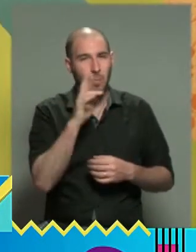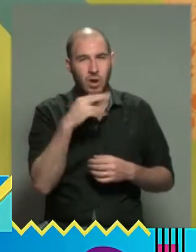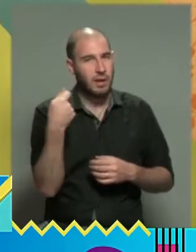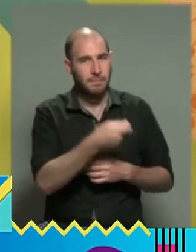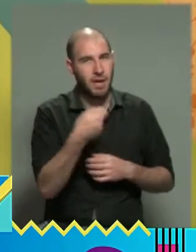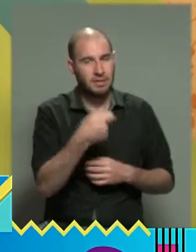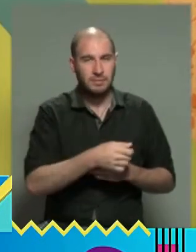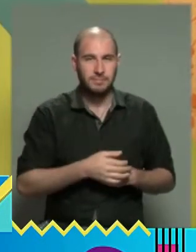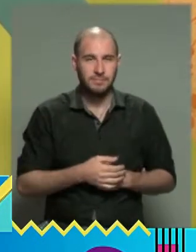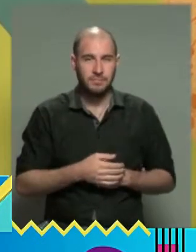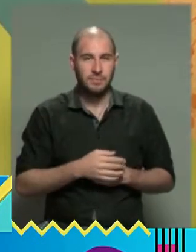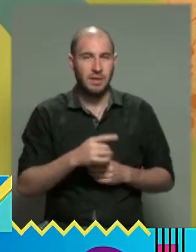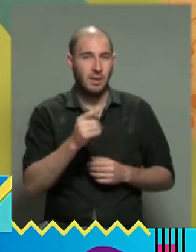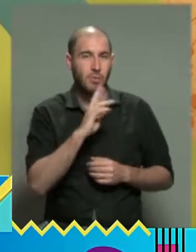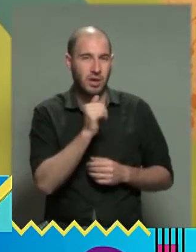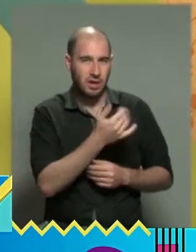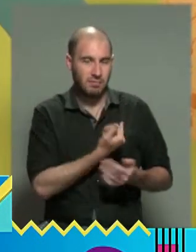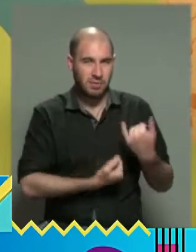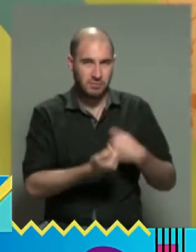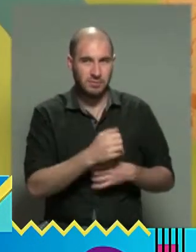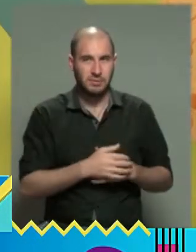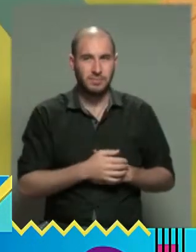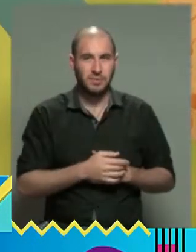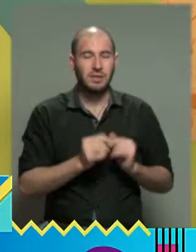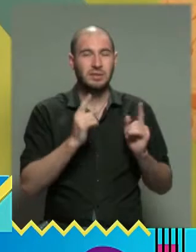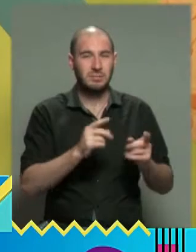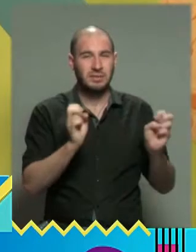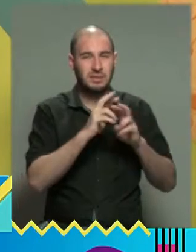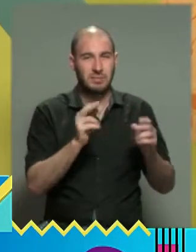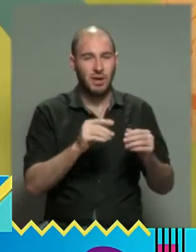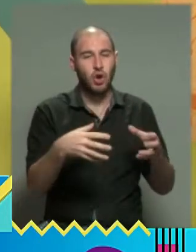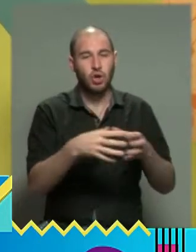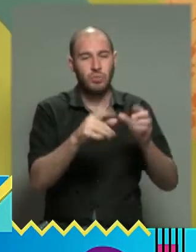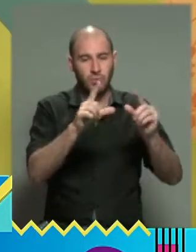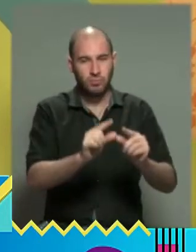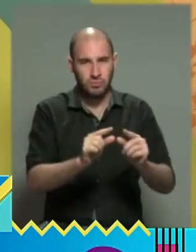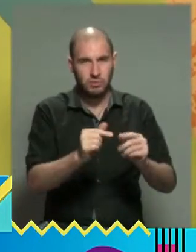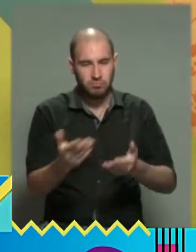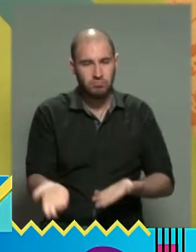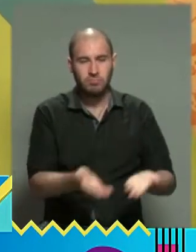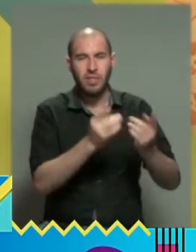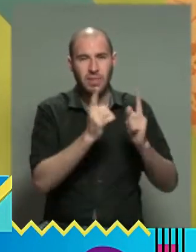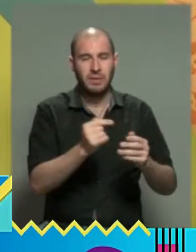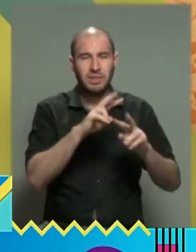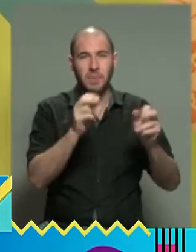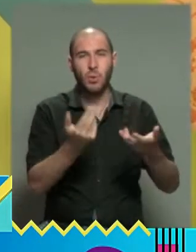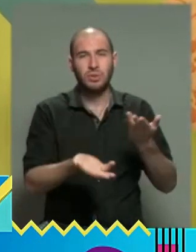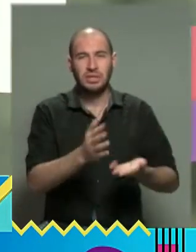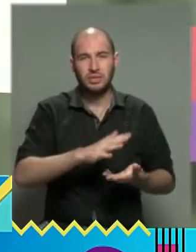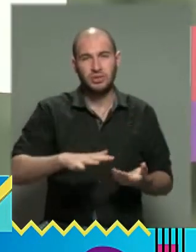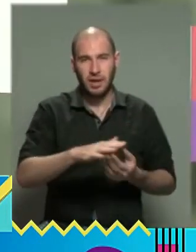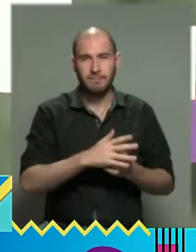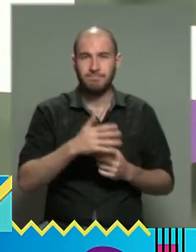como decía Pichot, es un tema que también, el tema de las minorías, hacerlas presentes, también un tema de justicia social, ¿no?